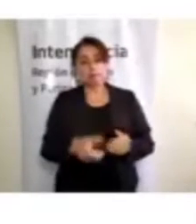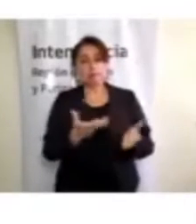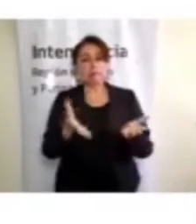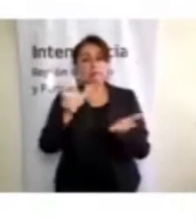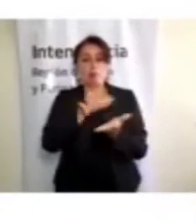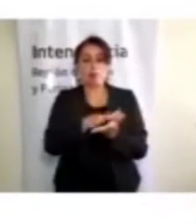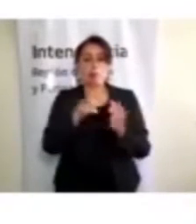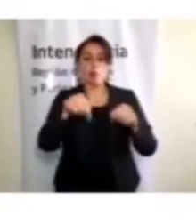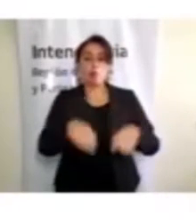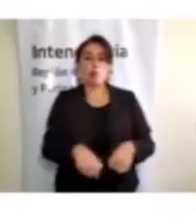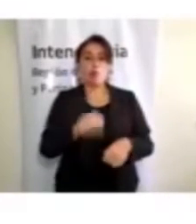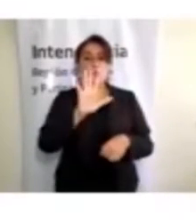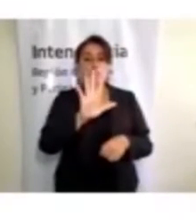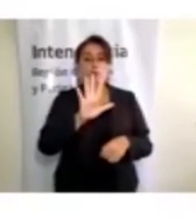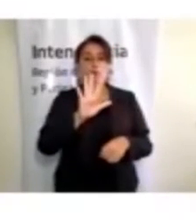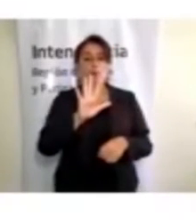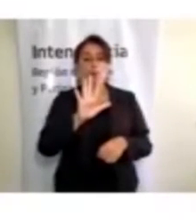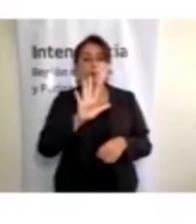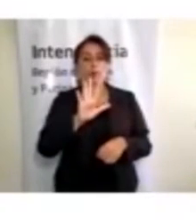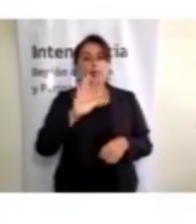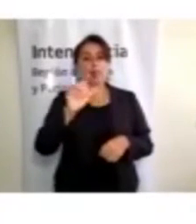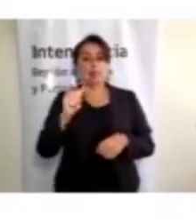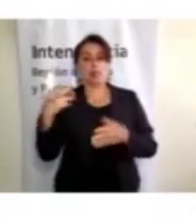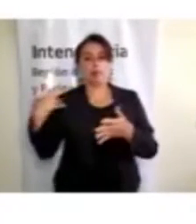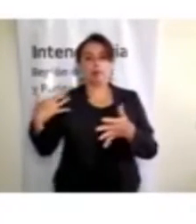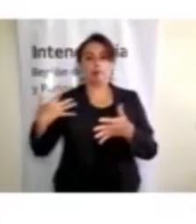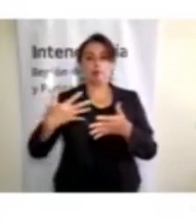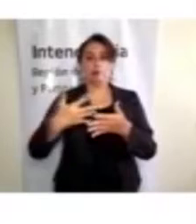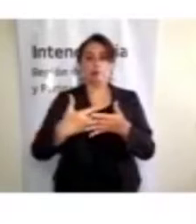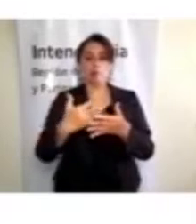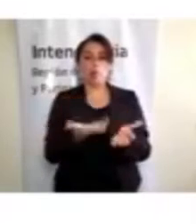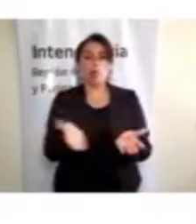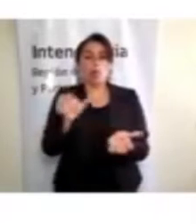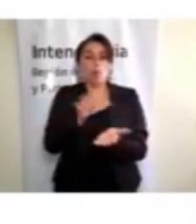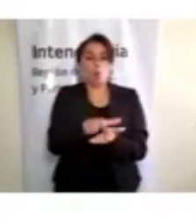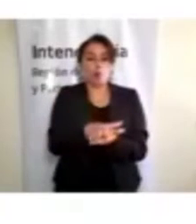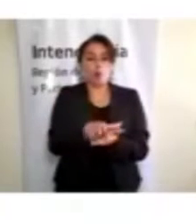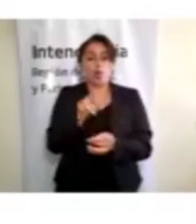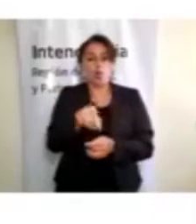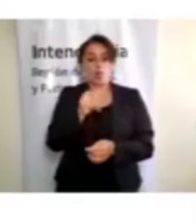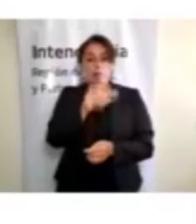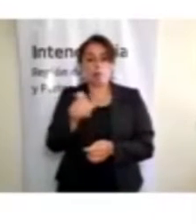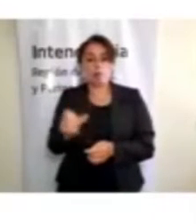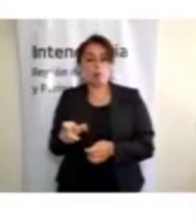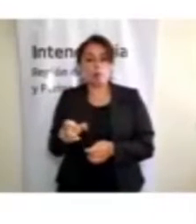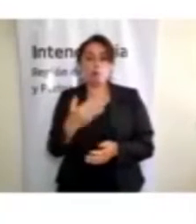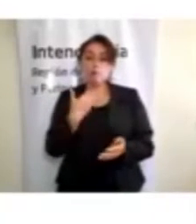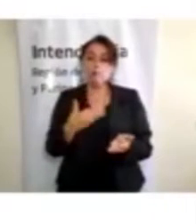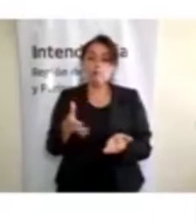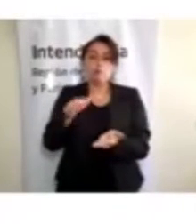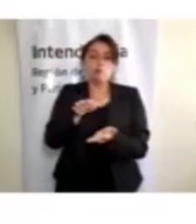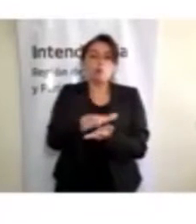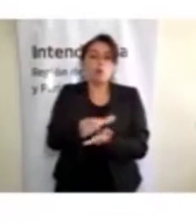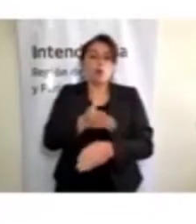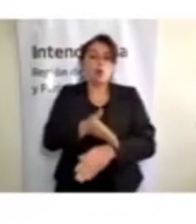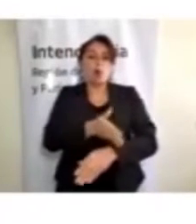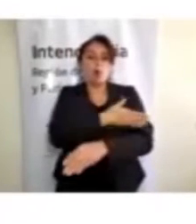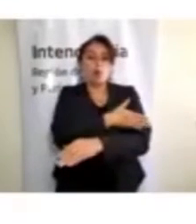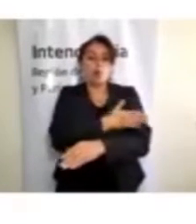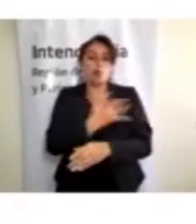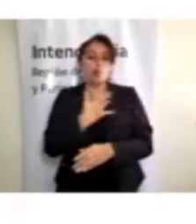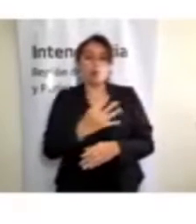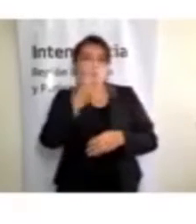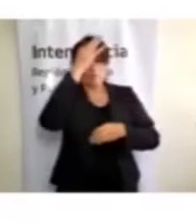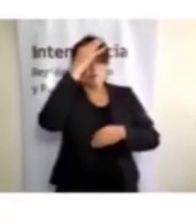es 56 fallecidos, pero más que una cifra, son personas que han dejado anticipadamente y por el